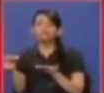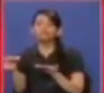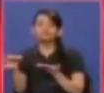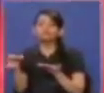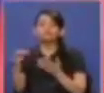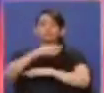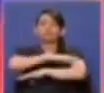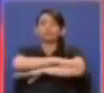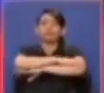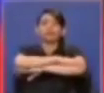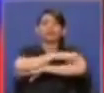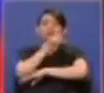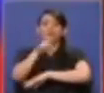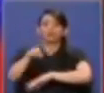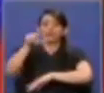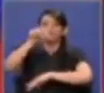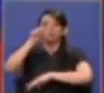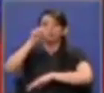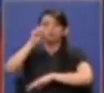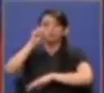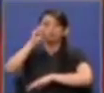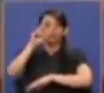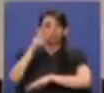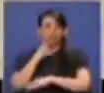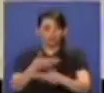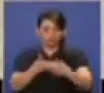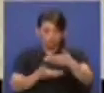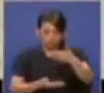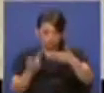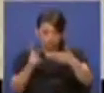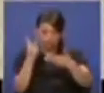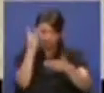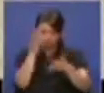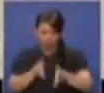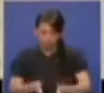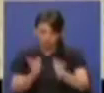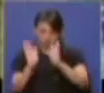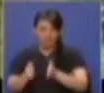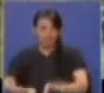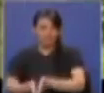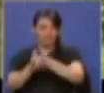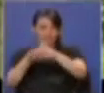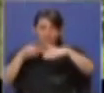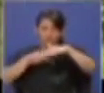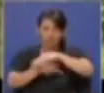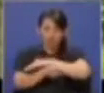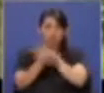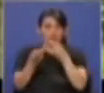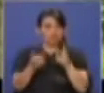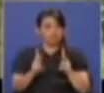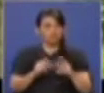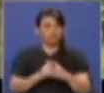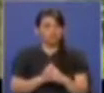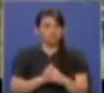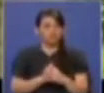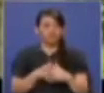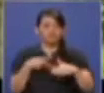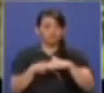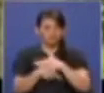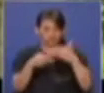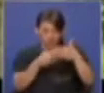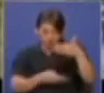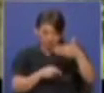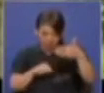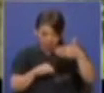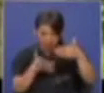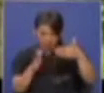me han puesto en la ayuda a memoria las dos vías que también inauguramos, dos tramos de vías que inauguramos, no